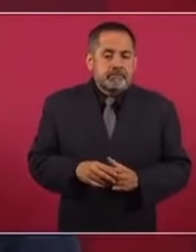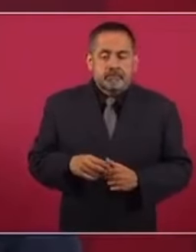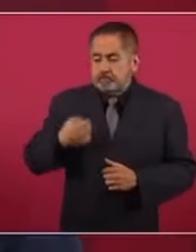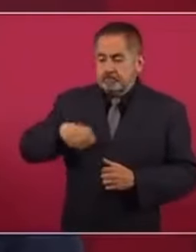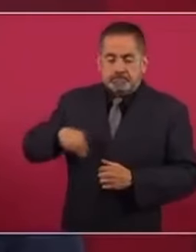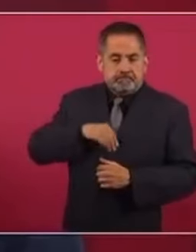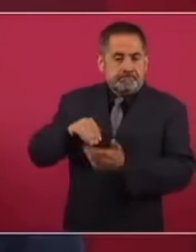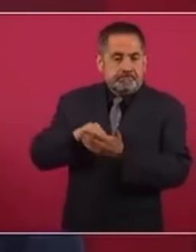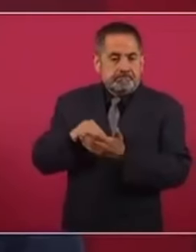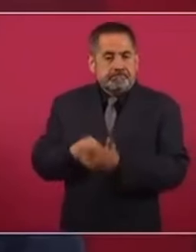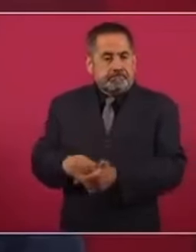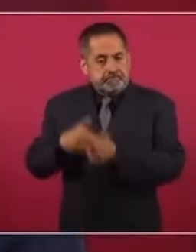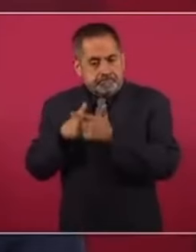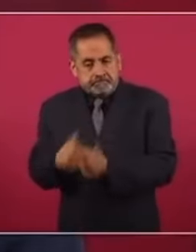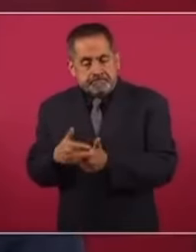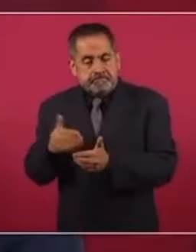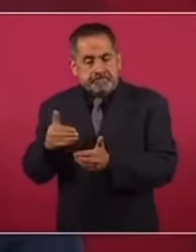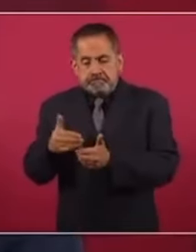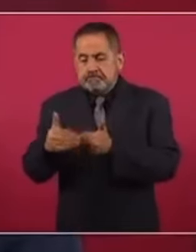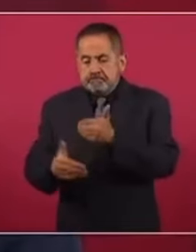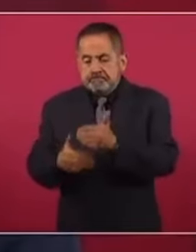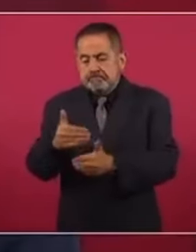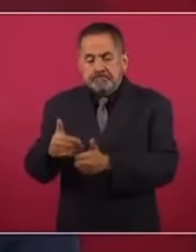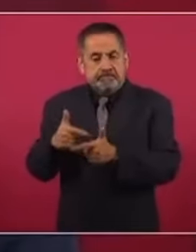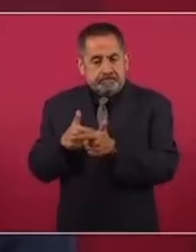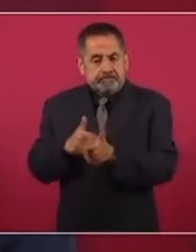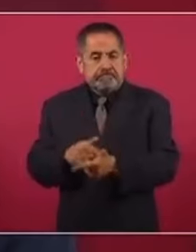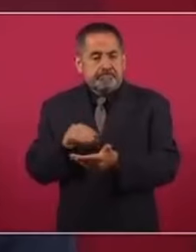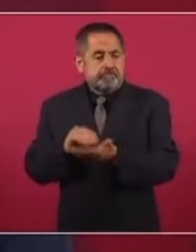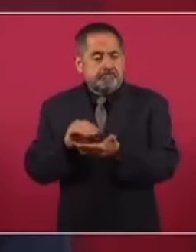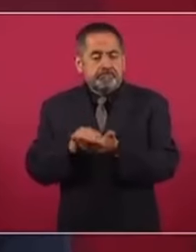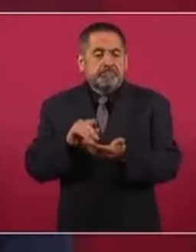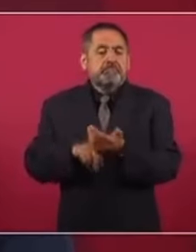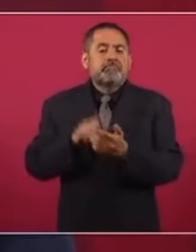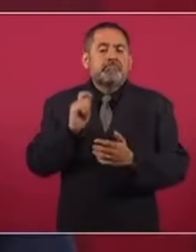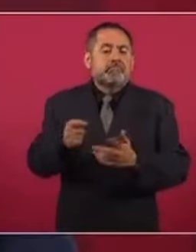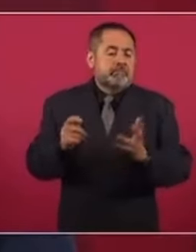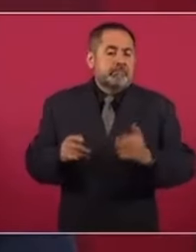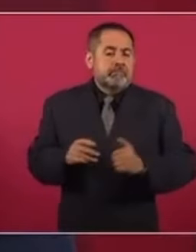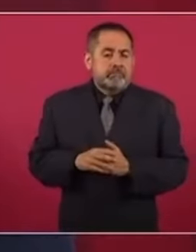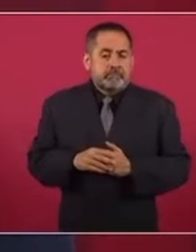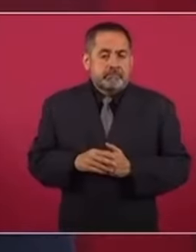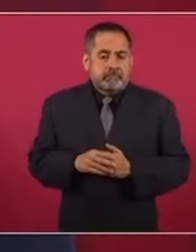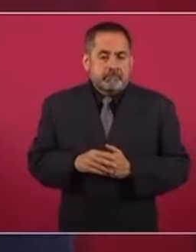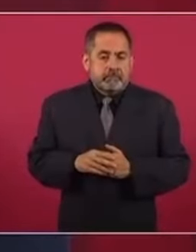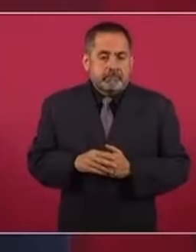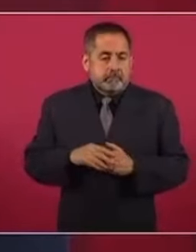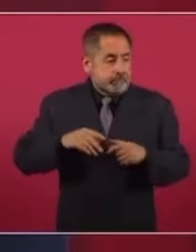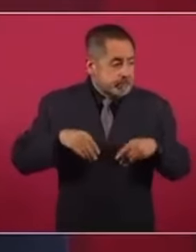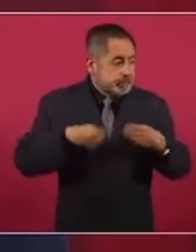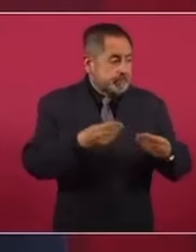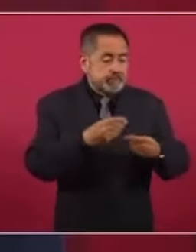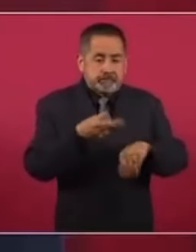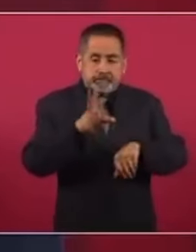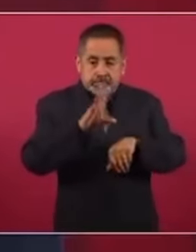nosotros continuar con la política de no seguir